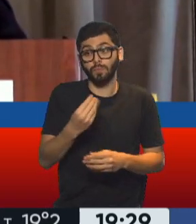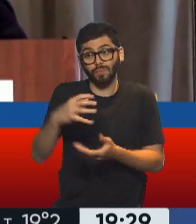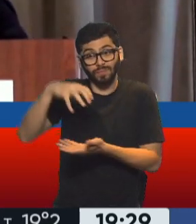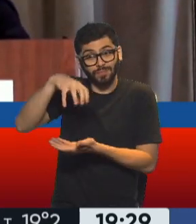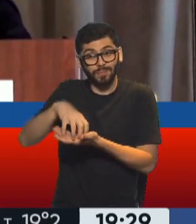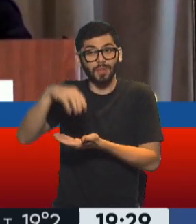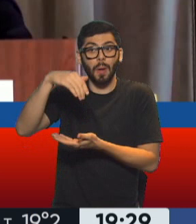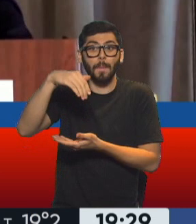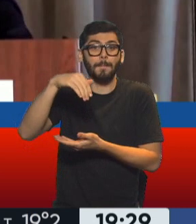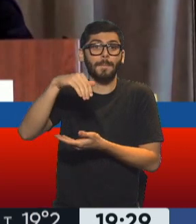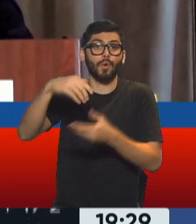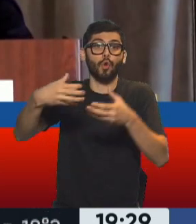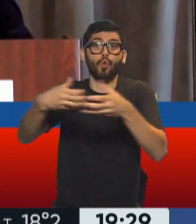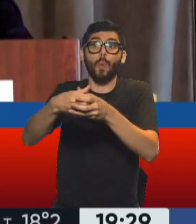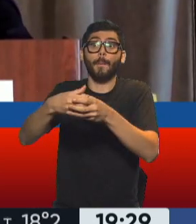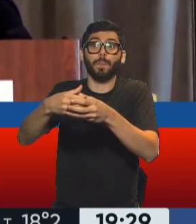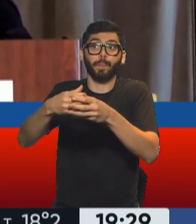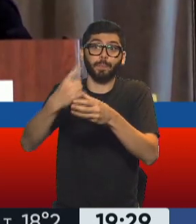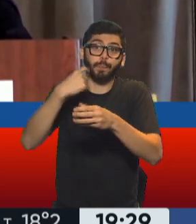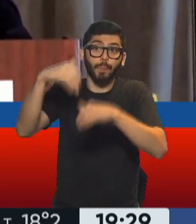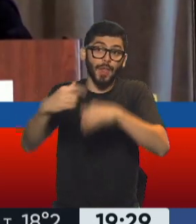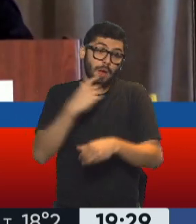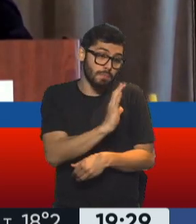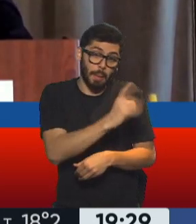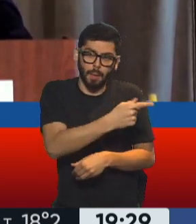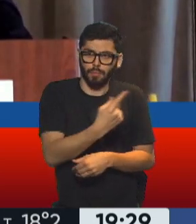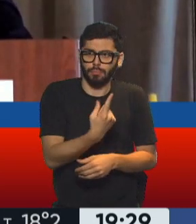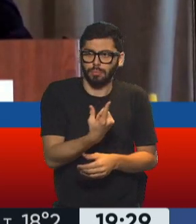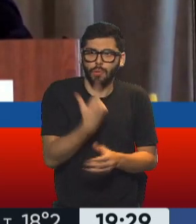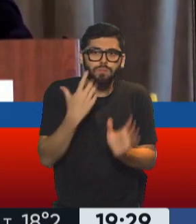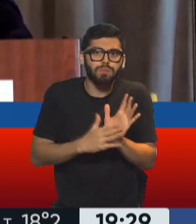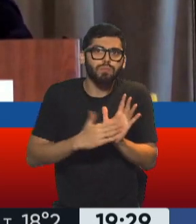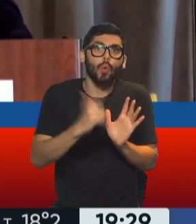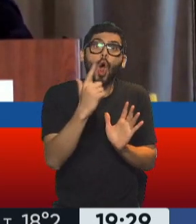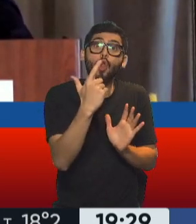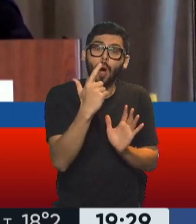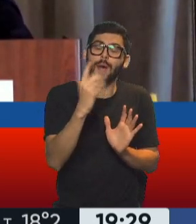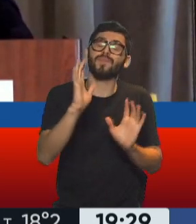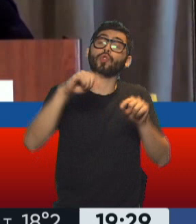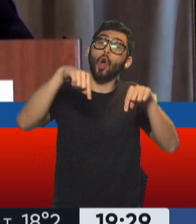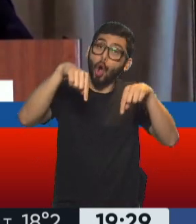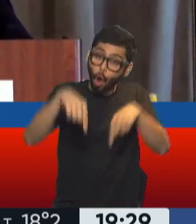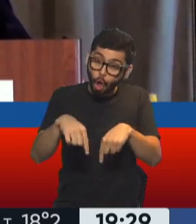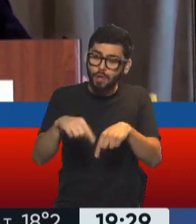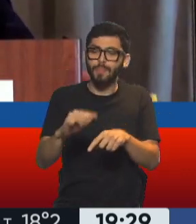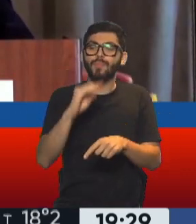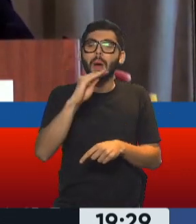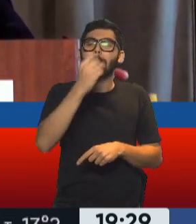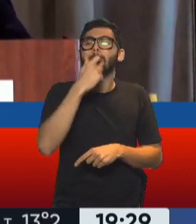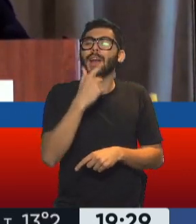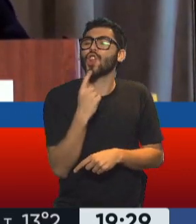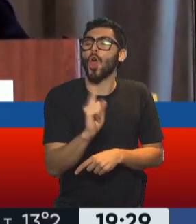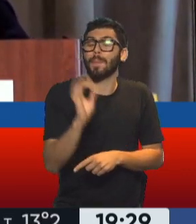recién, me dijo, che, paren con esto porque es una acusación infundada. Y hoy, sin mencionar a Mauricio Macri, el juez